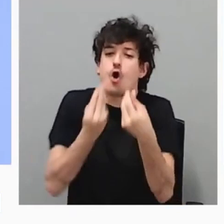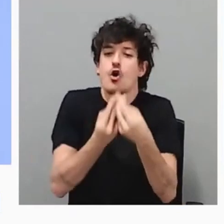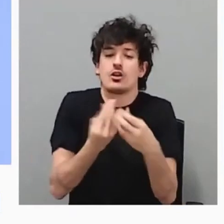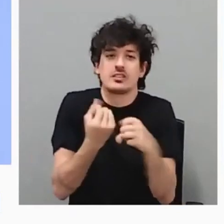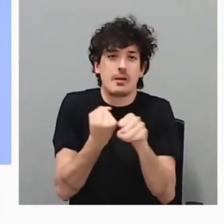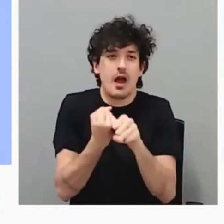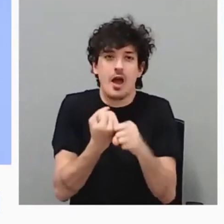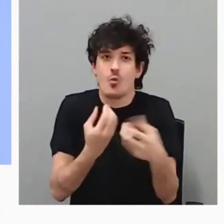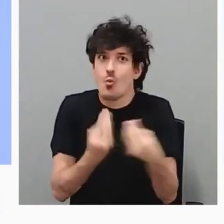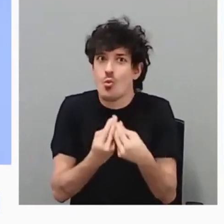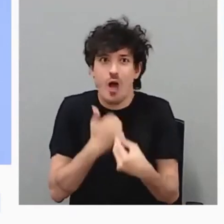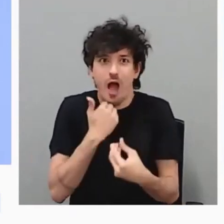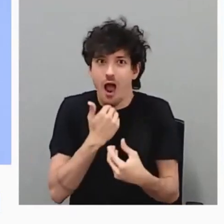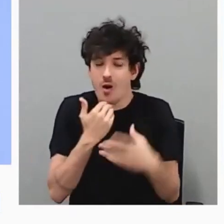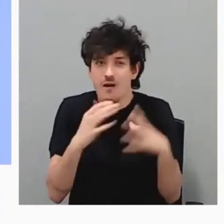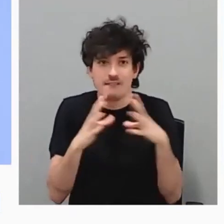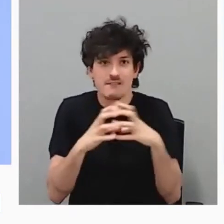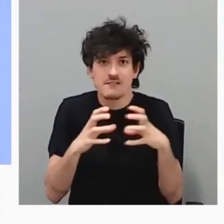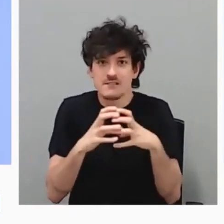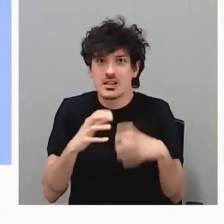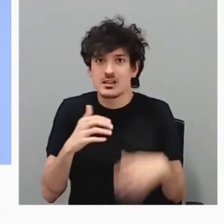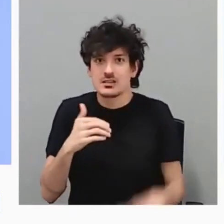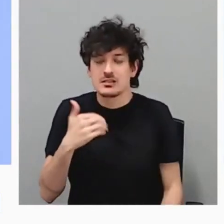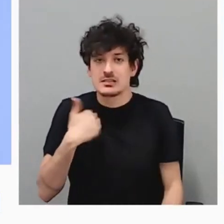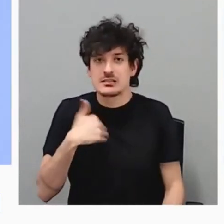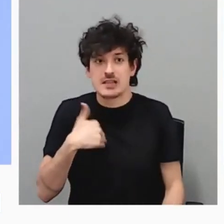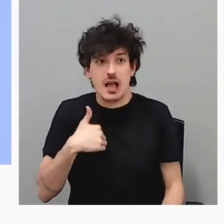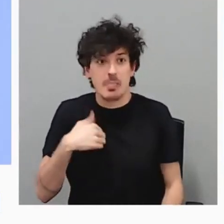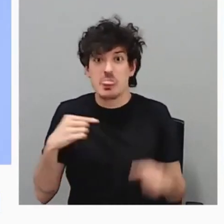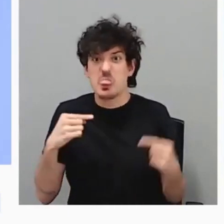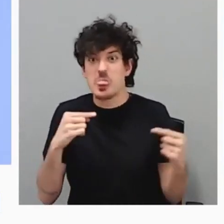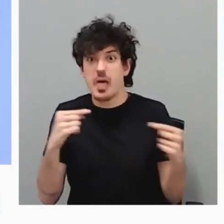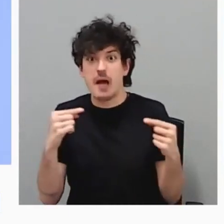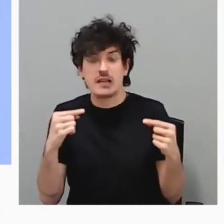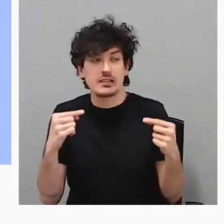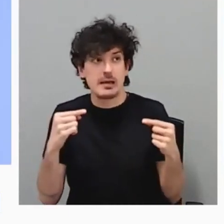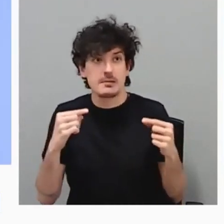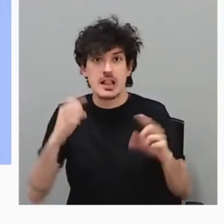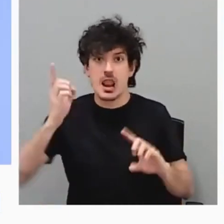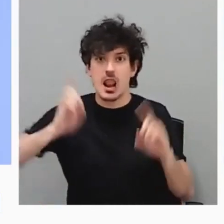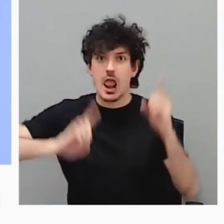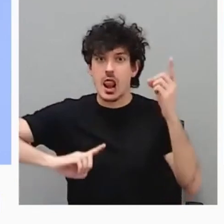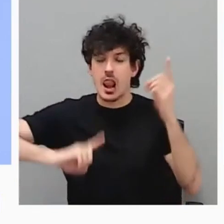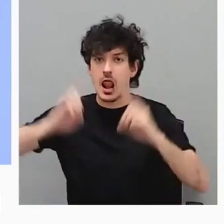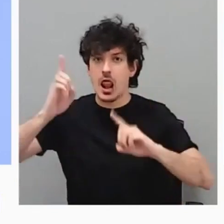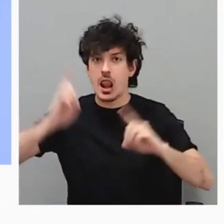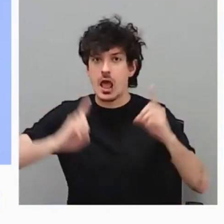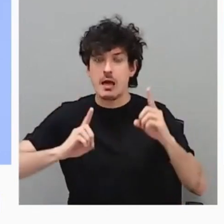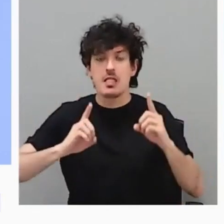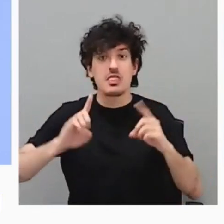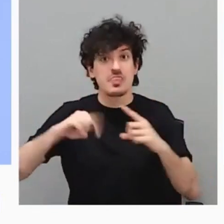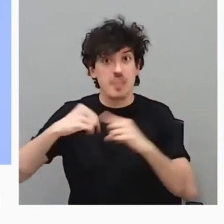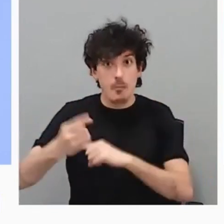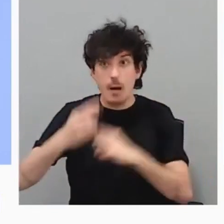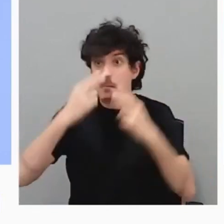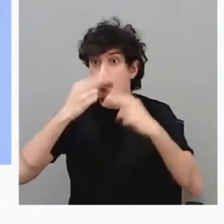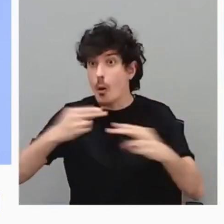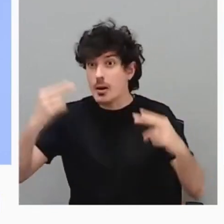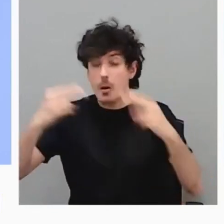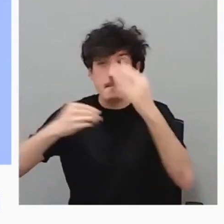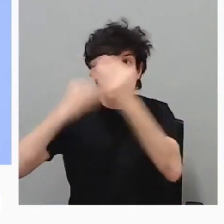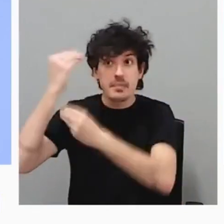debate a unas pocas de preguntas aquí en la mesa y después, si queréis, pensando el público, si os ha quedado algo que queráis